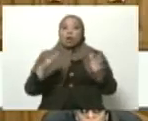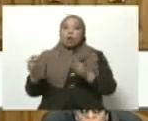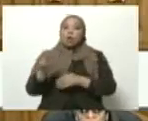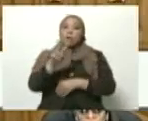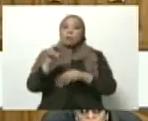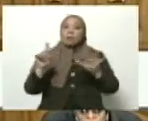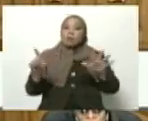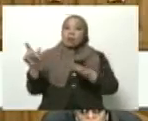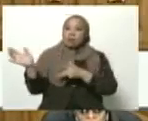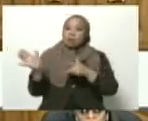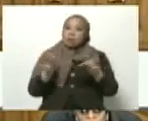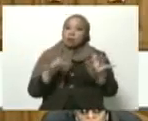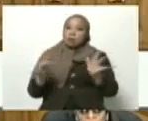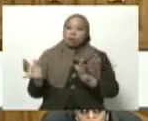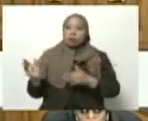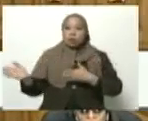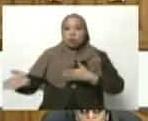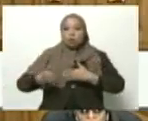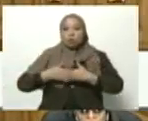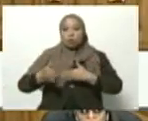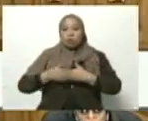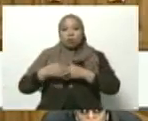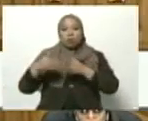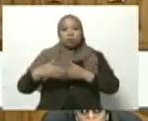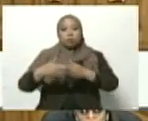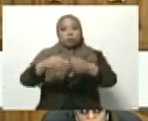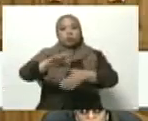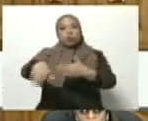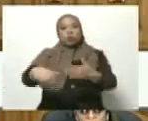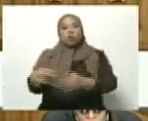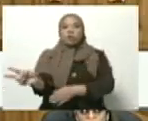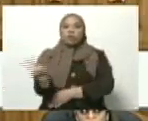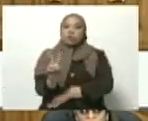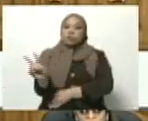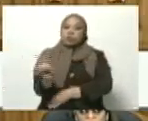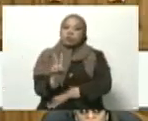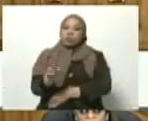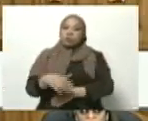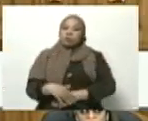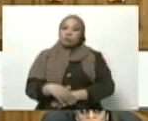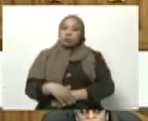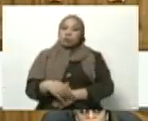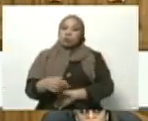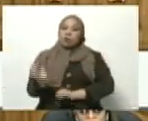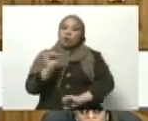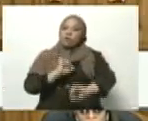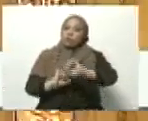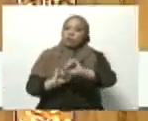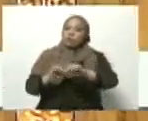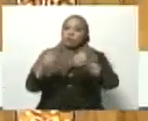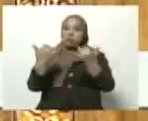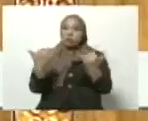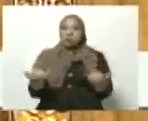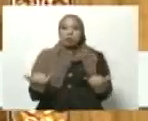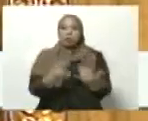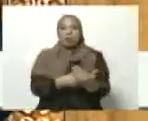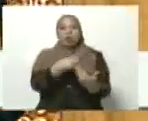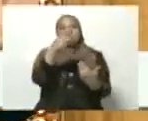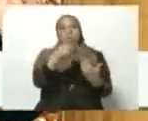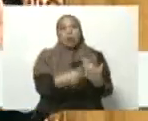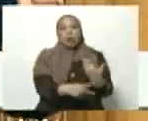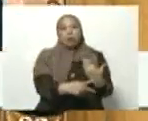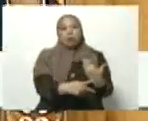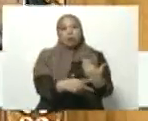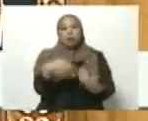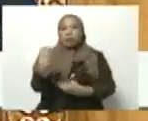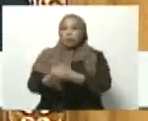de marzo, fíjense que ya le dije, bloqueo naval a Cuba de Venezuela, todos los barcos petroleros de Venezuela que fueran detenidos. El cuarto plan era,